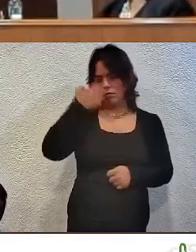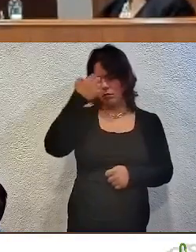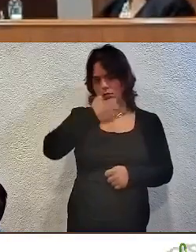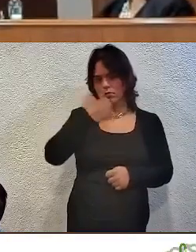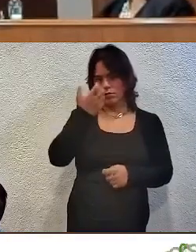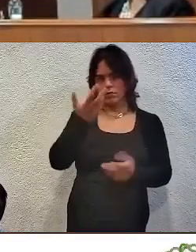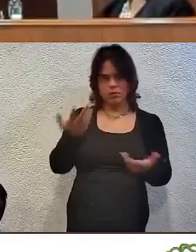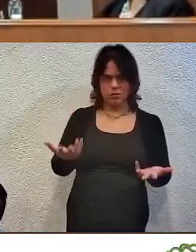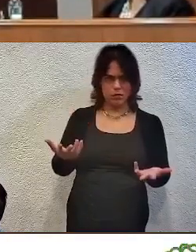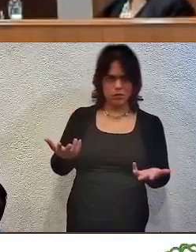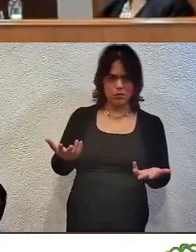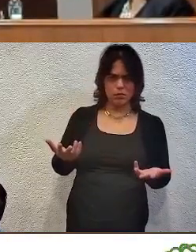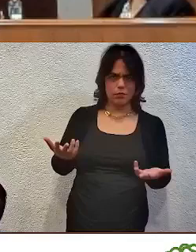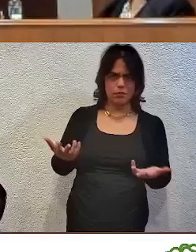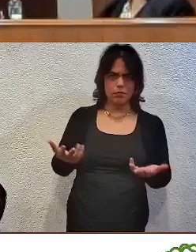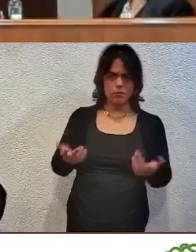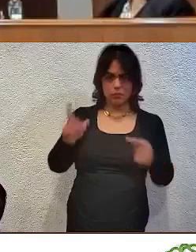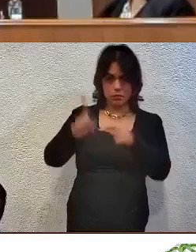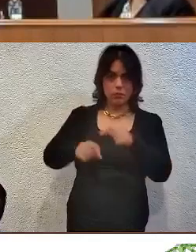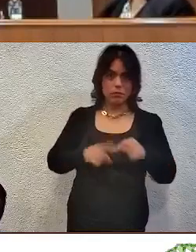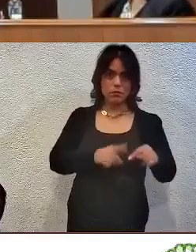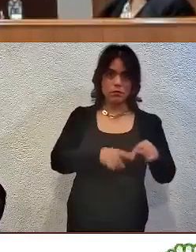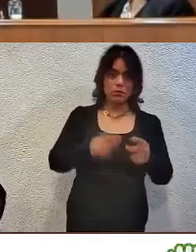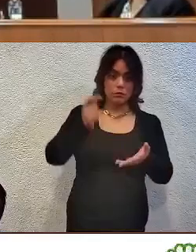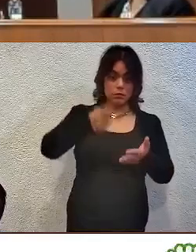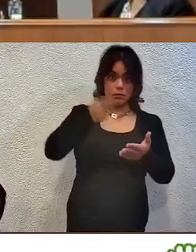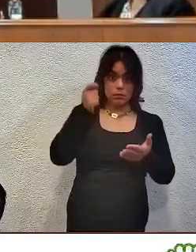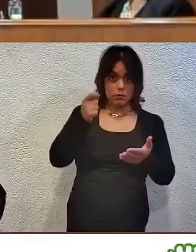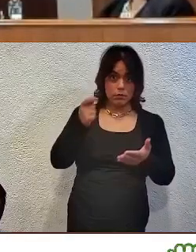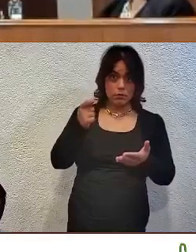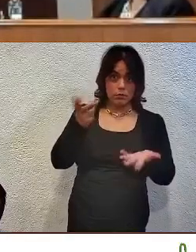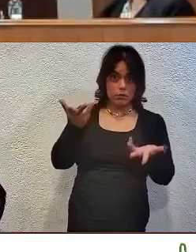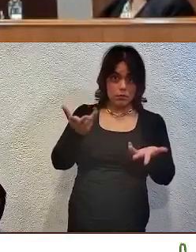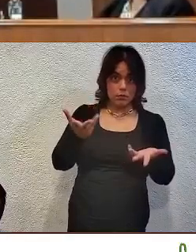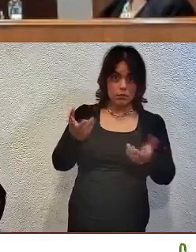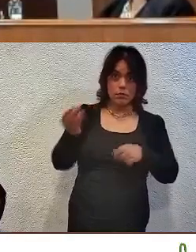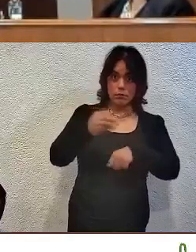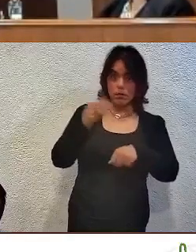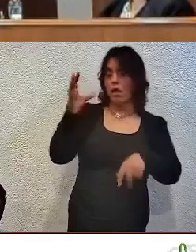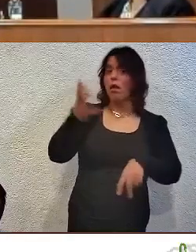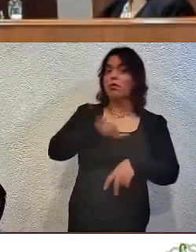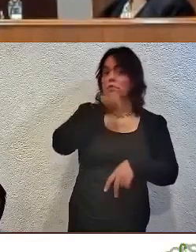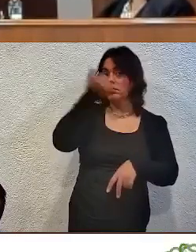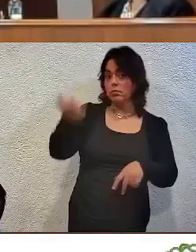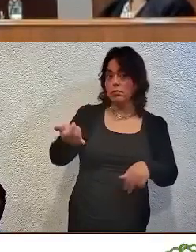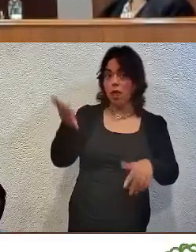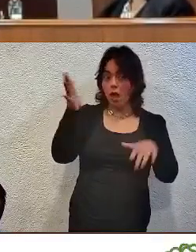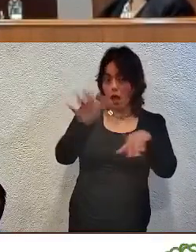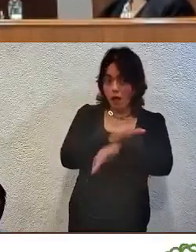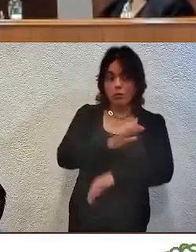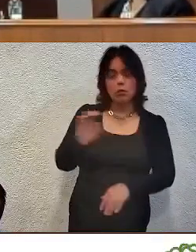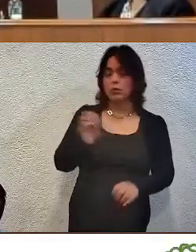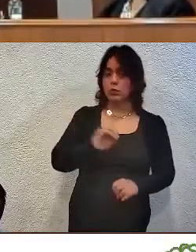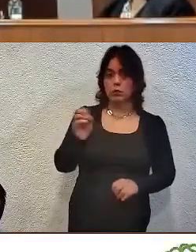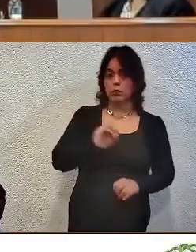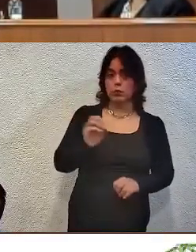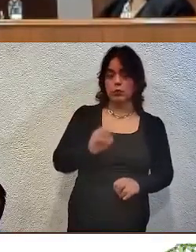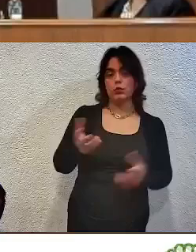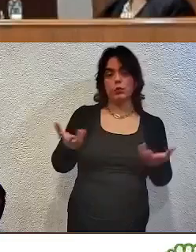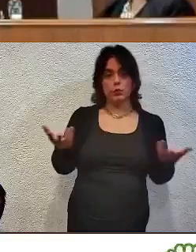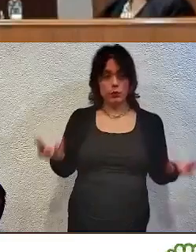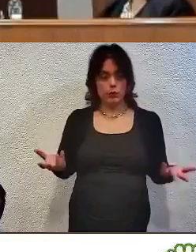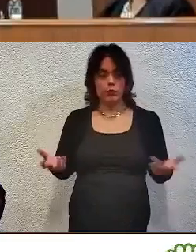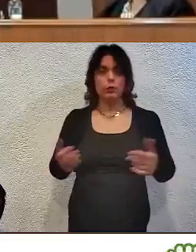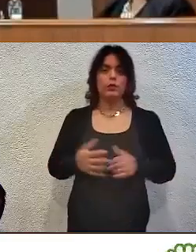quedado sin efectos por la modificación de la sentencia de la Sala Regional Ciudad de México del Tribunal Electoral del Poder Judicial de la